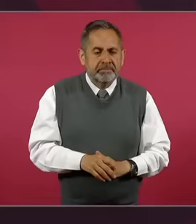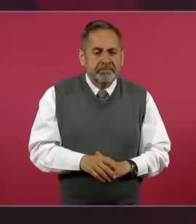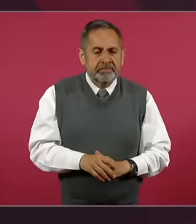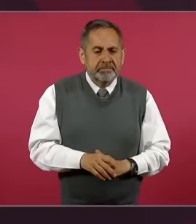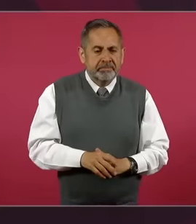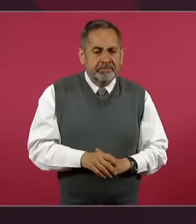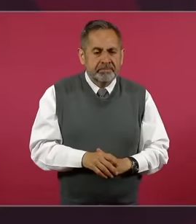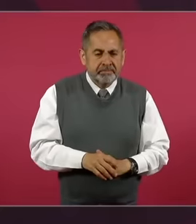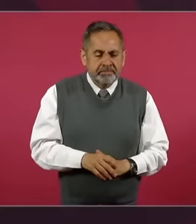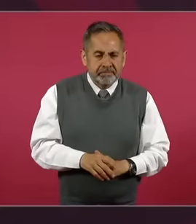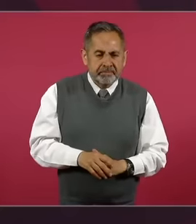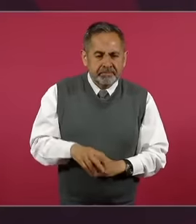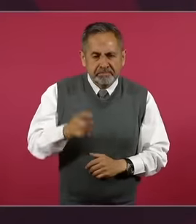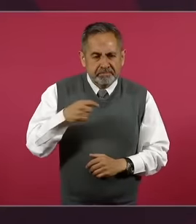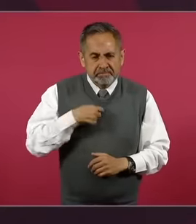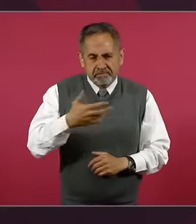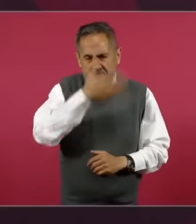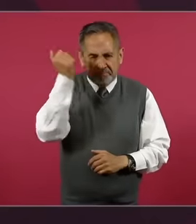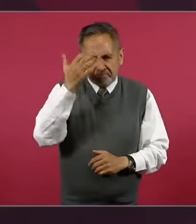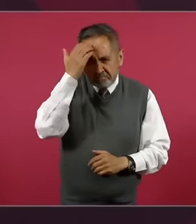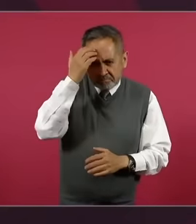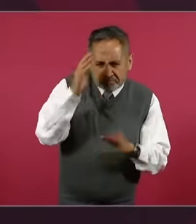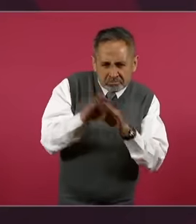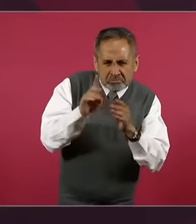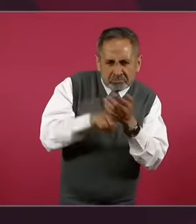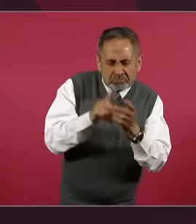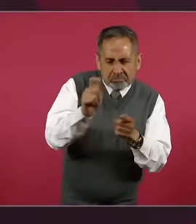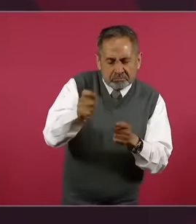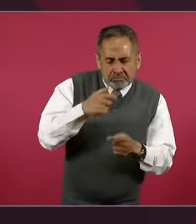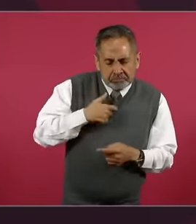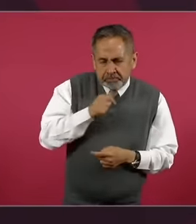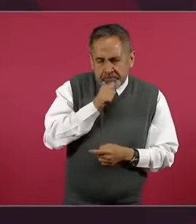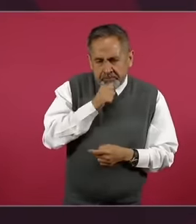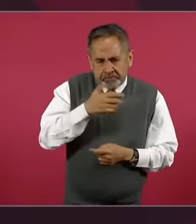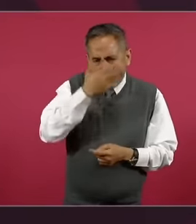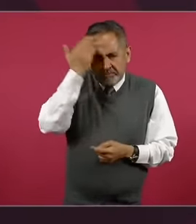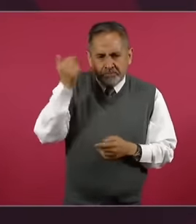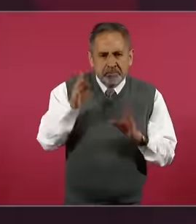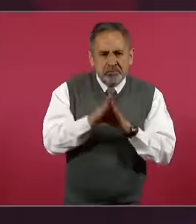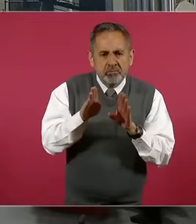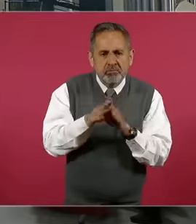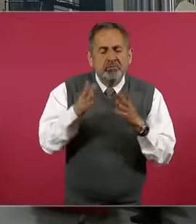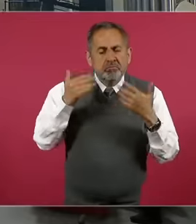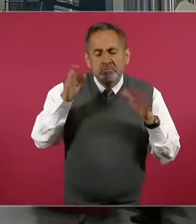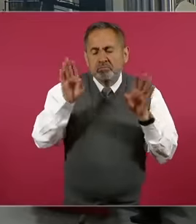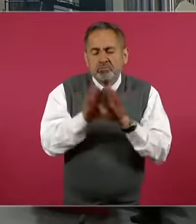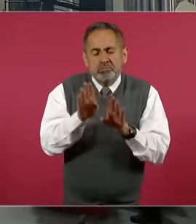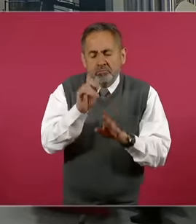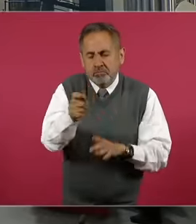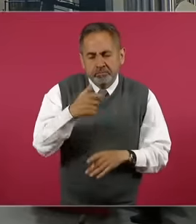no tengo conocimiento de cómo se haría,